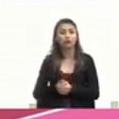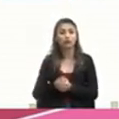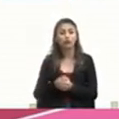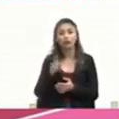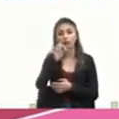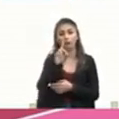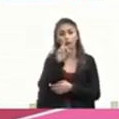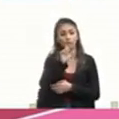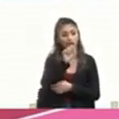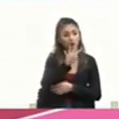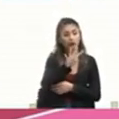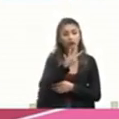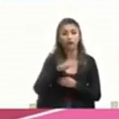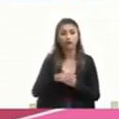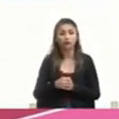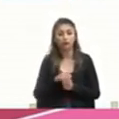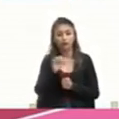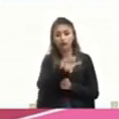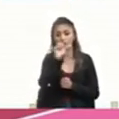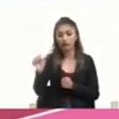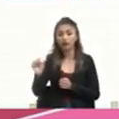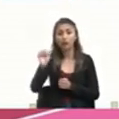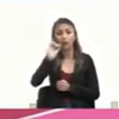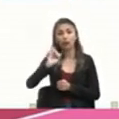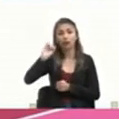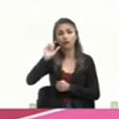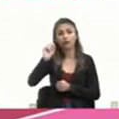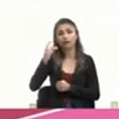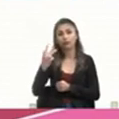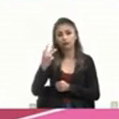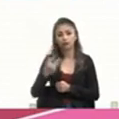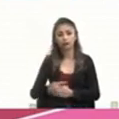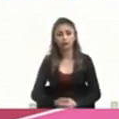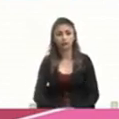domingo 24 al jueves 28,